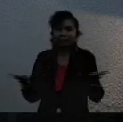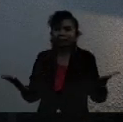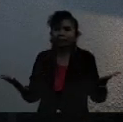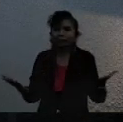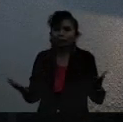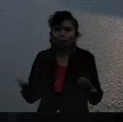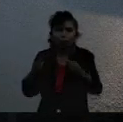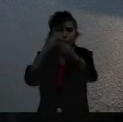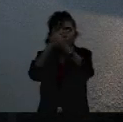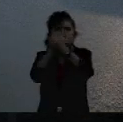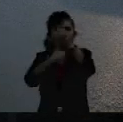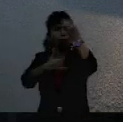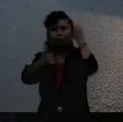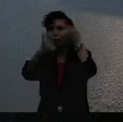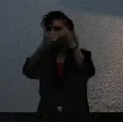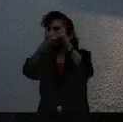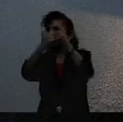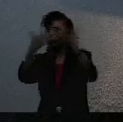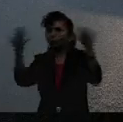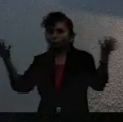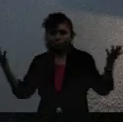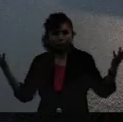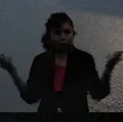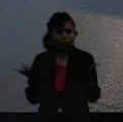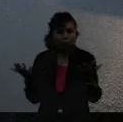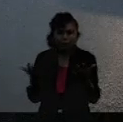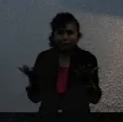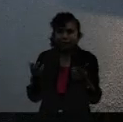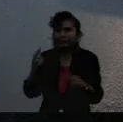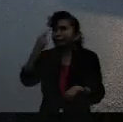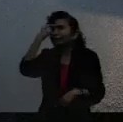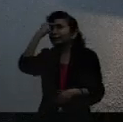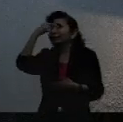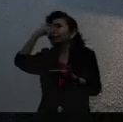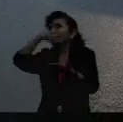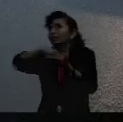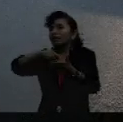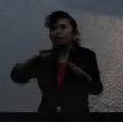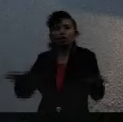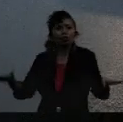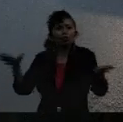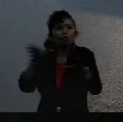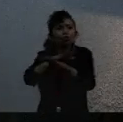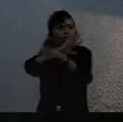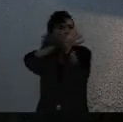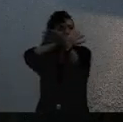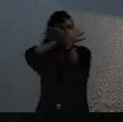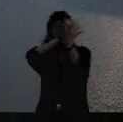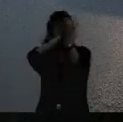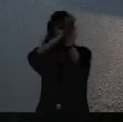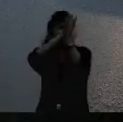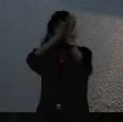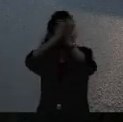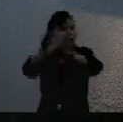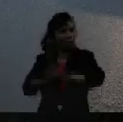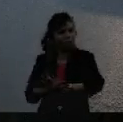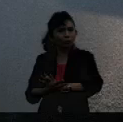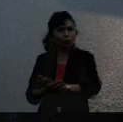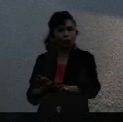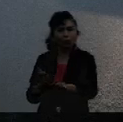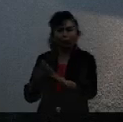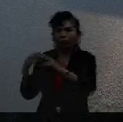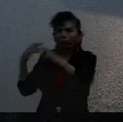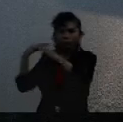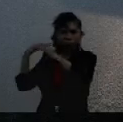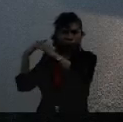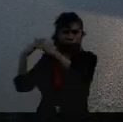grandes proyectos preparada para crear y creer en el cambio verdadero que ha apostado por las transformaciones Y